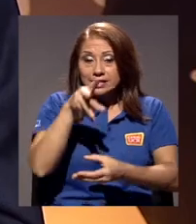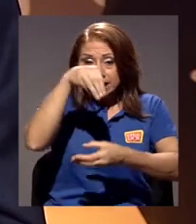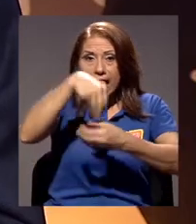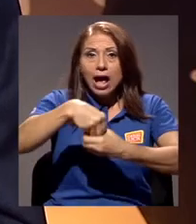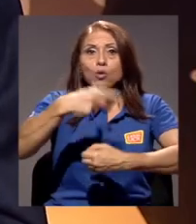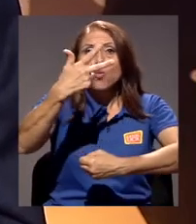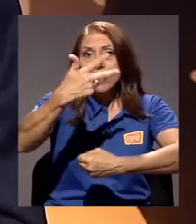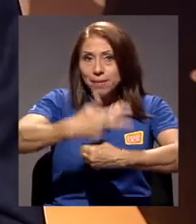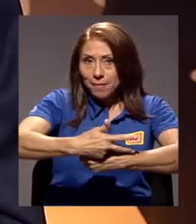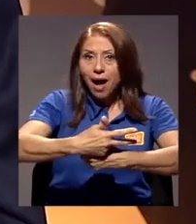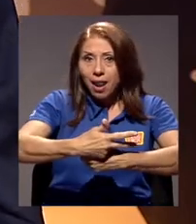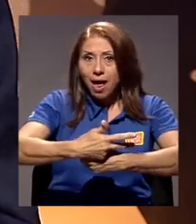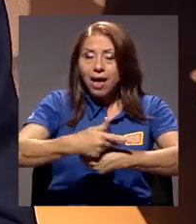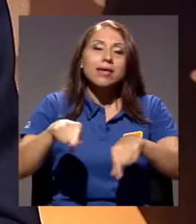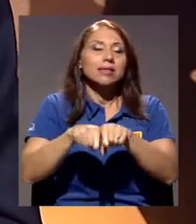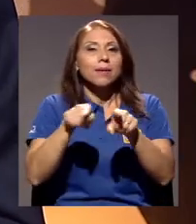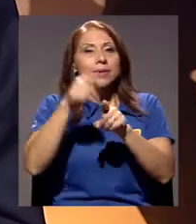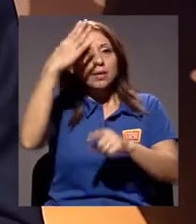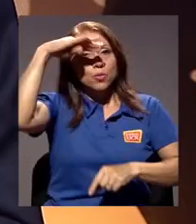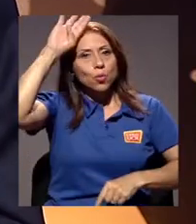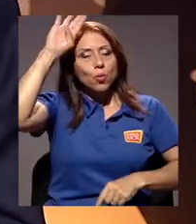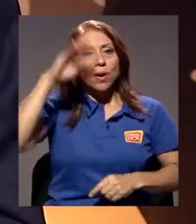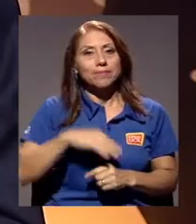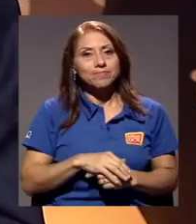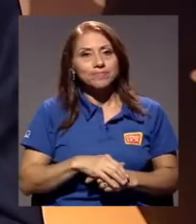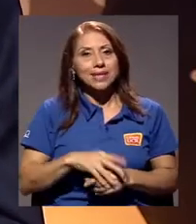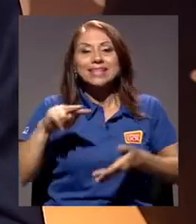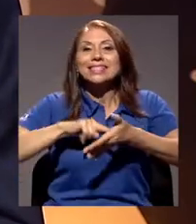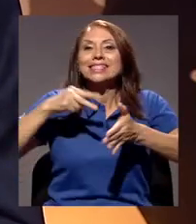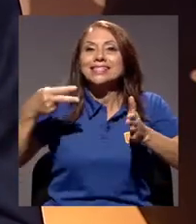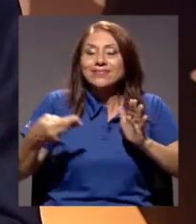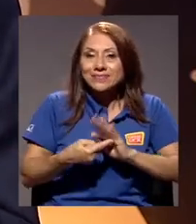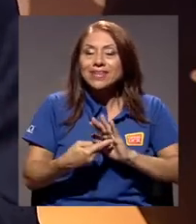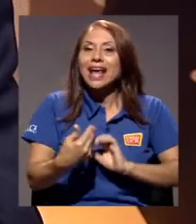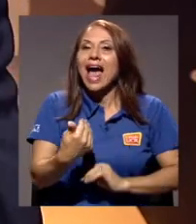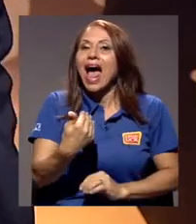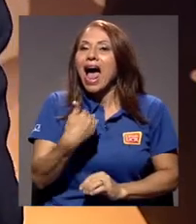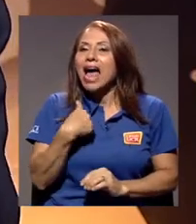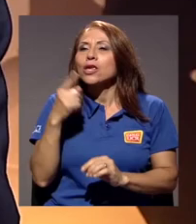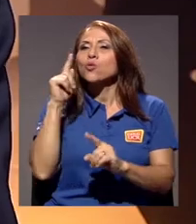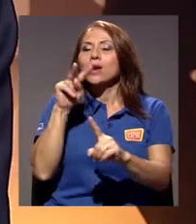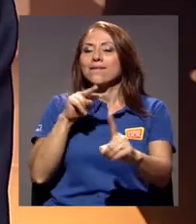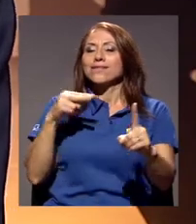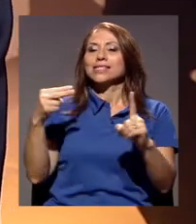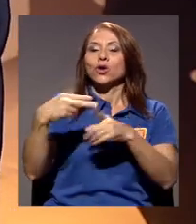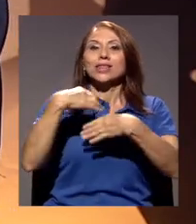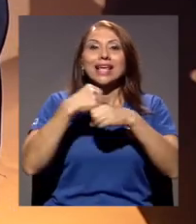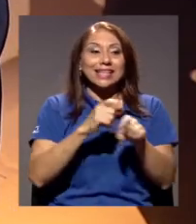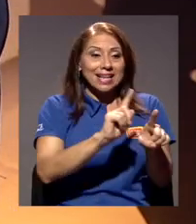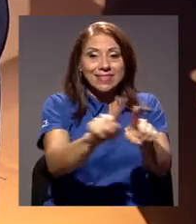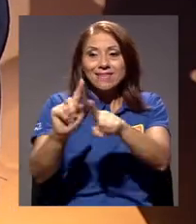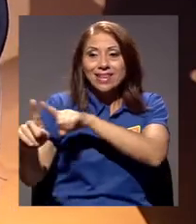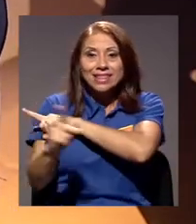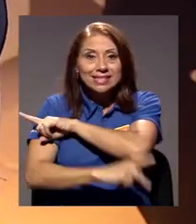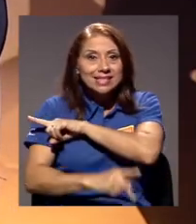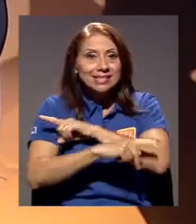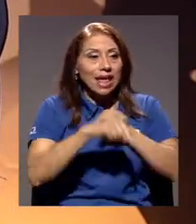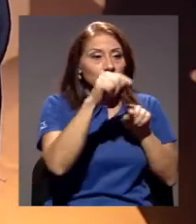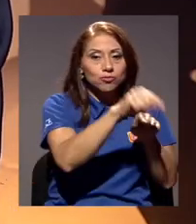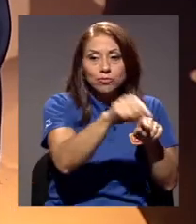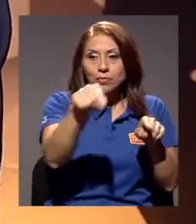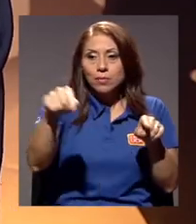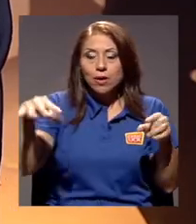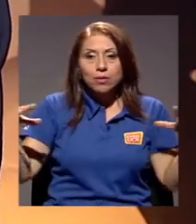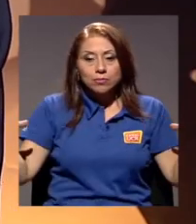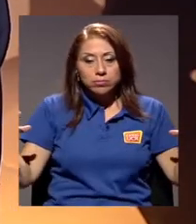guatemala que como he vivido en volante y cuba será hay una visión de crear una confederación de estados